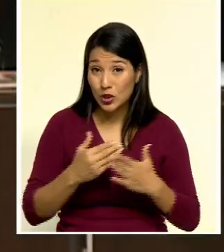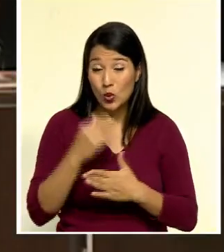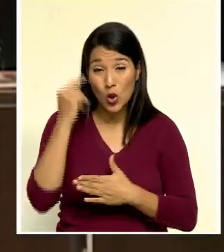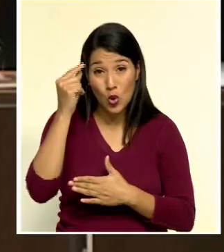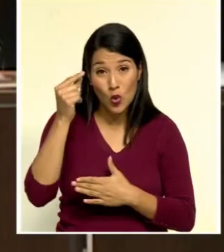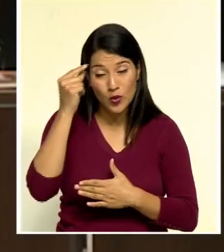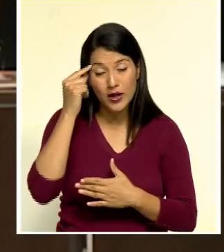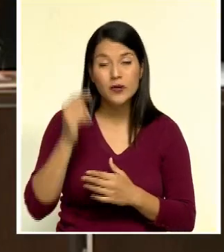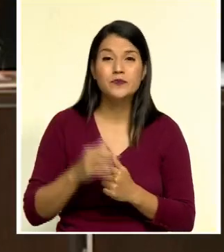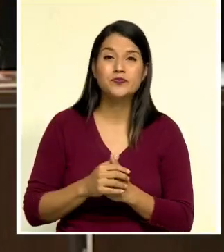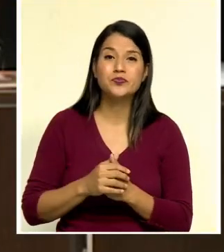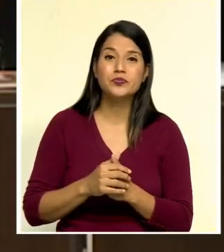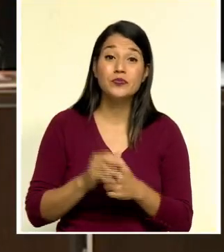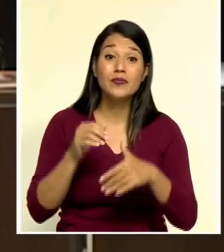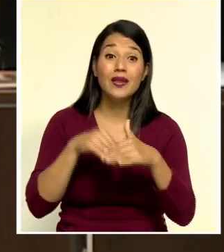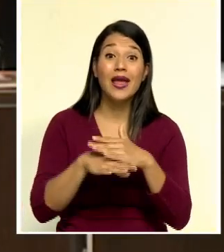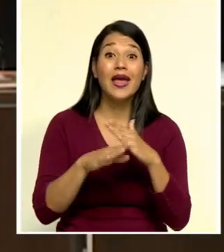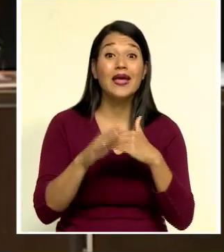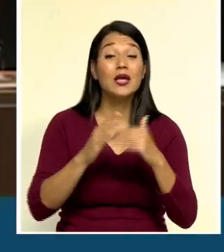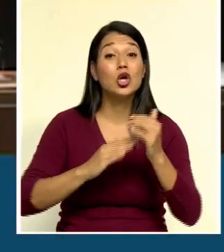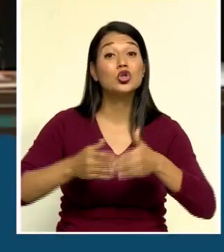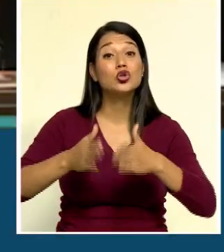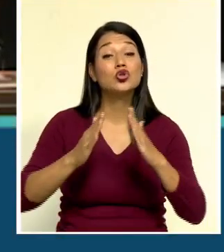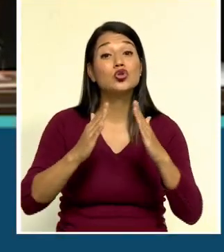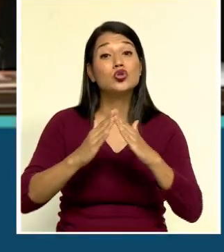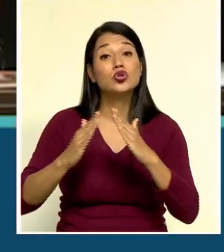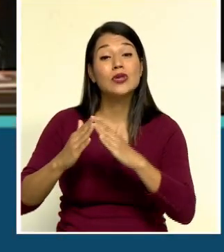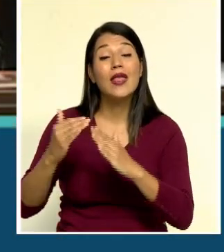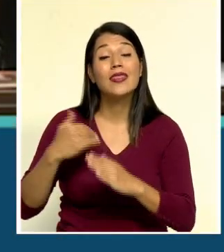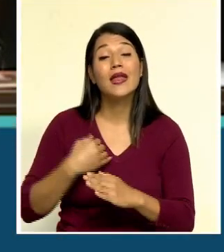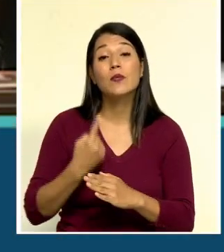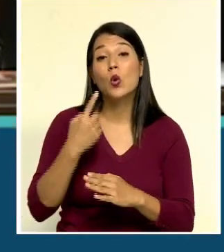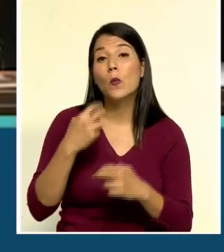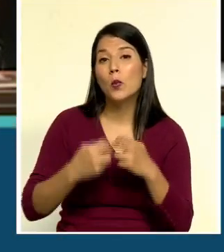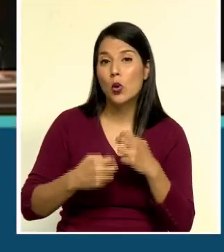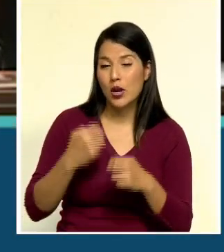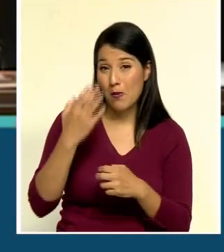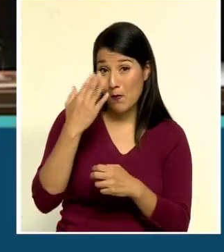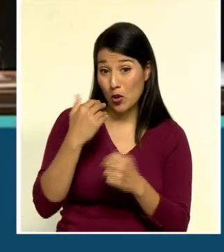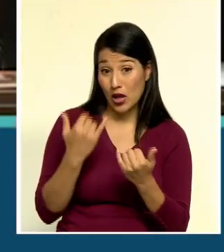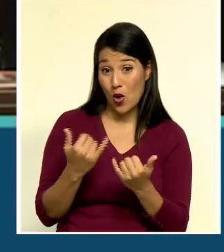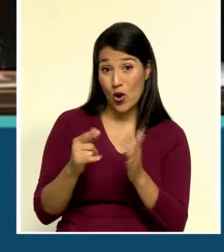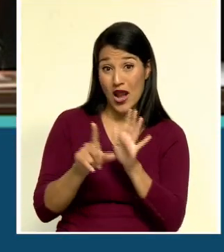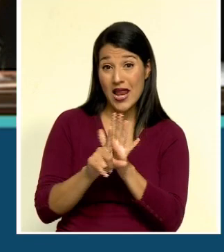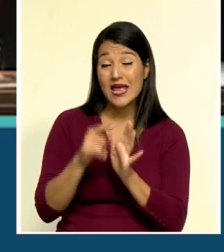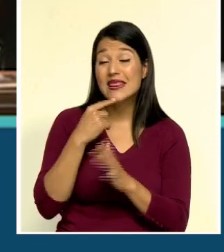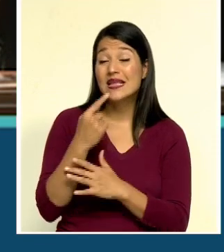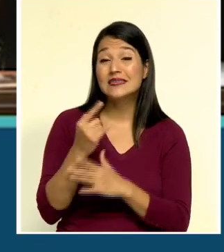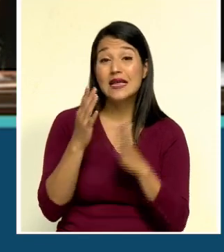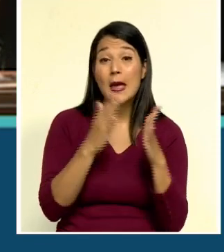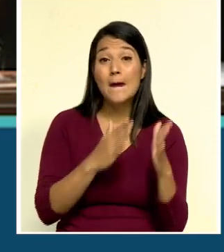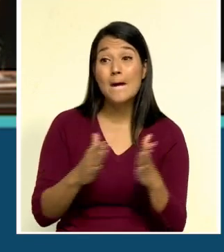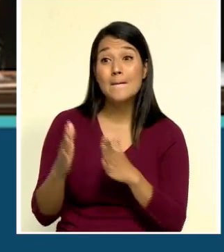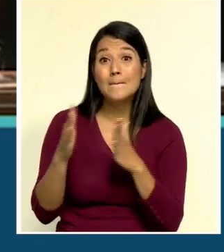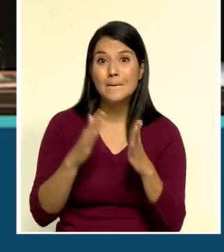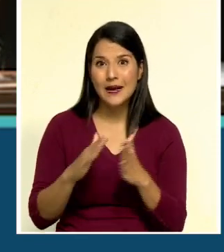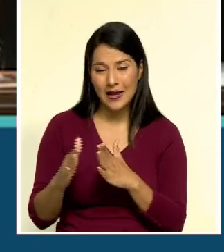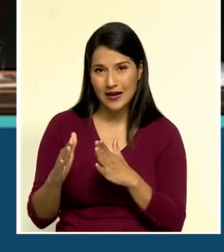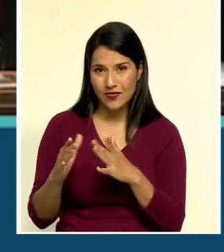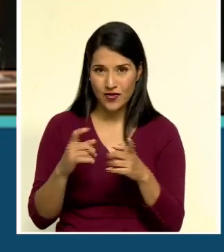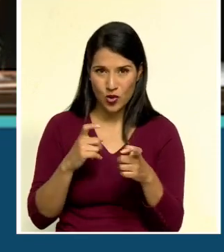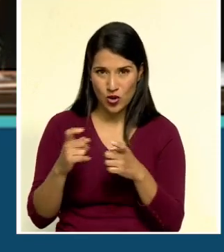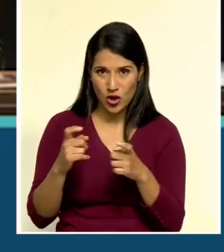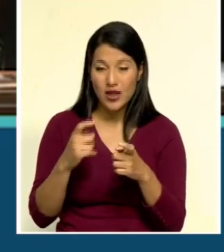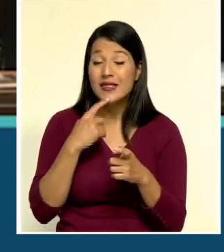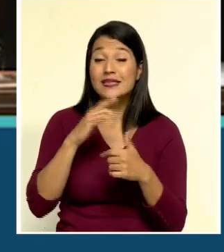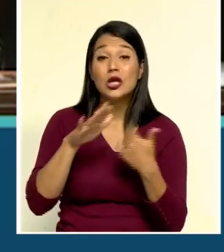En planificación urbana sí tenemos un problema, que tenemos una normativa que nos indica que los planes reguladores, que todos los cantones tienen que tener